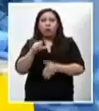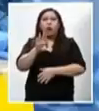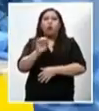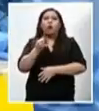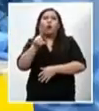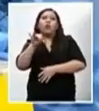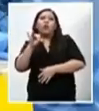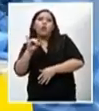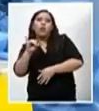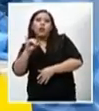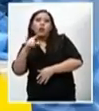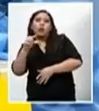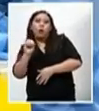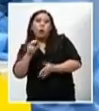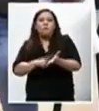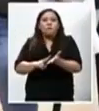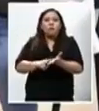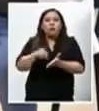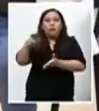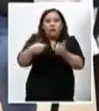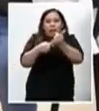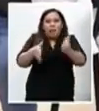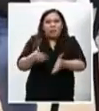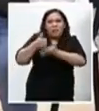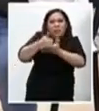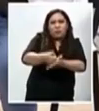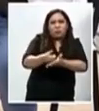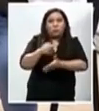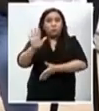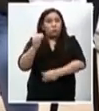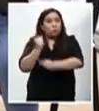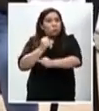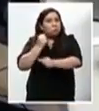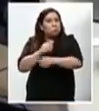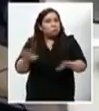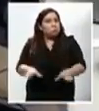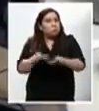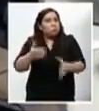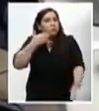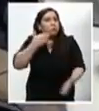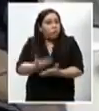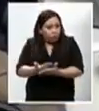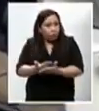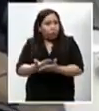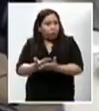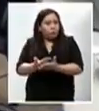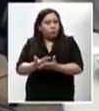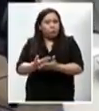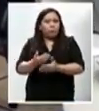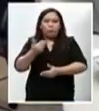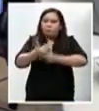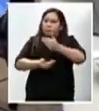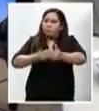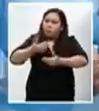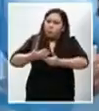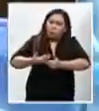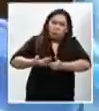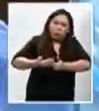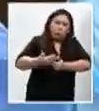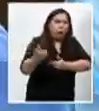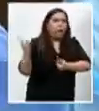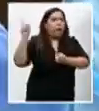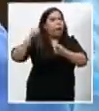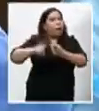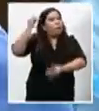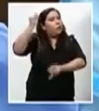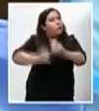Verde. Toda esta gente ha hecho un extraordinario trabajo y lo seguirá haciendo a lo largo de esta jornada, hasta que vacunemos al